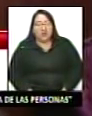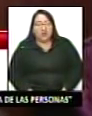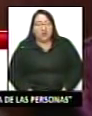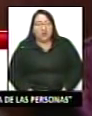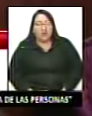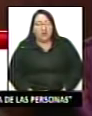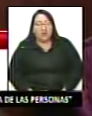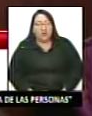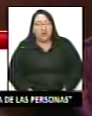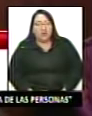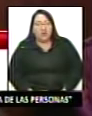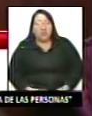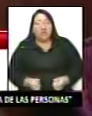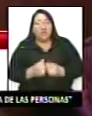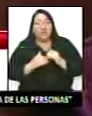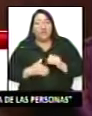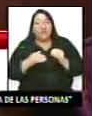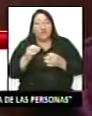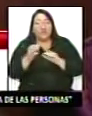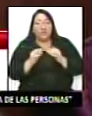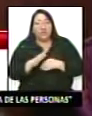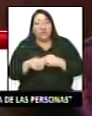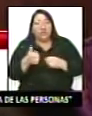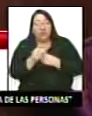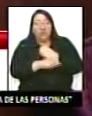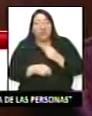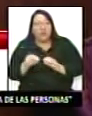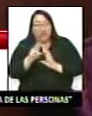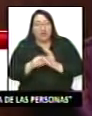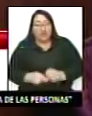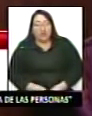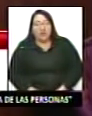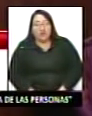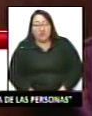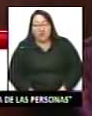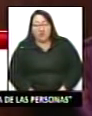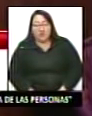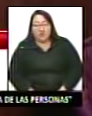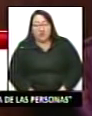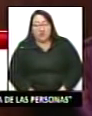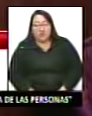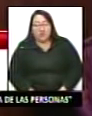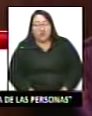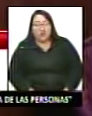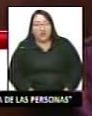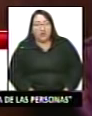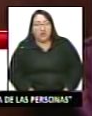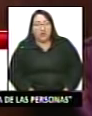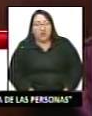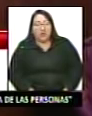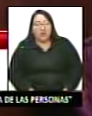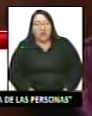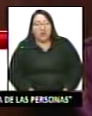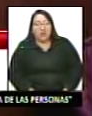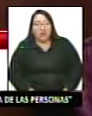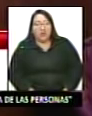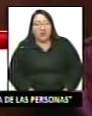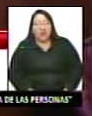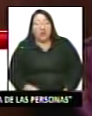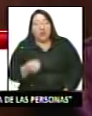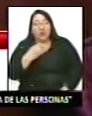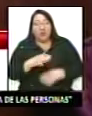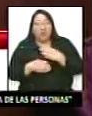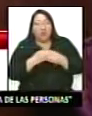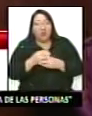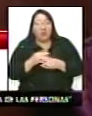con crecimiento económico como ningún otro país de la región, con una gastronomía que es envidiable no solamente en la región, en el